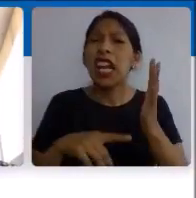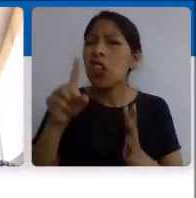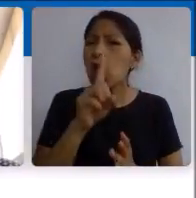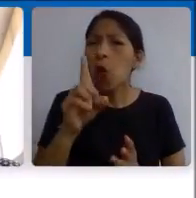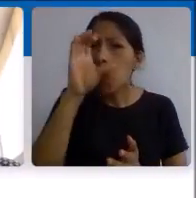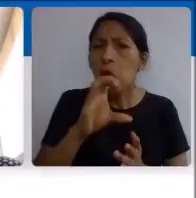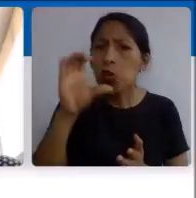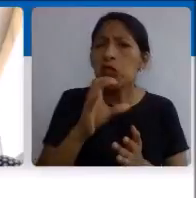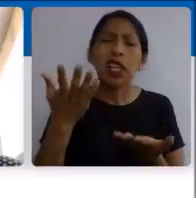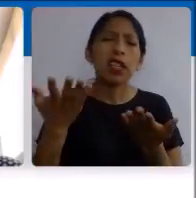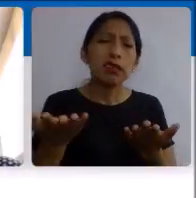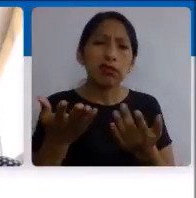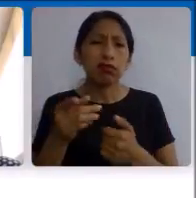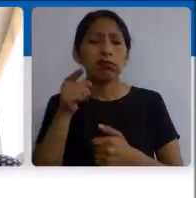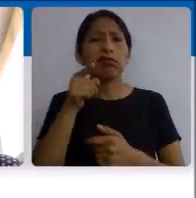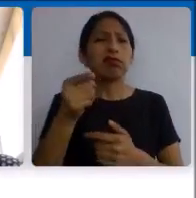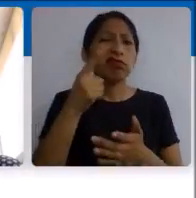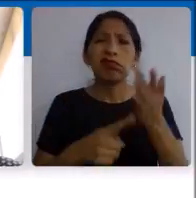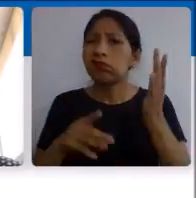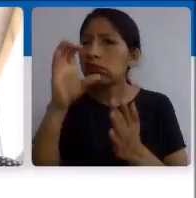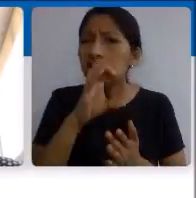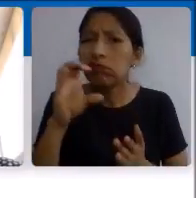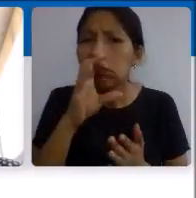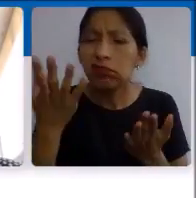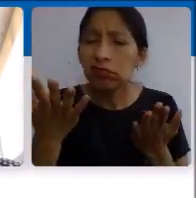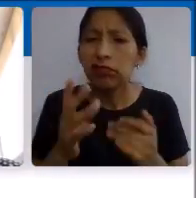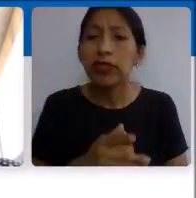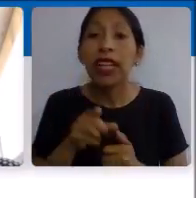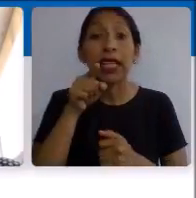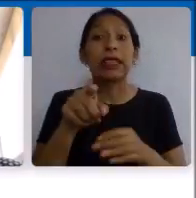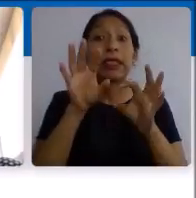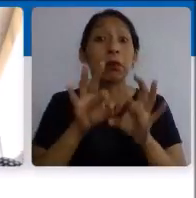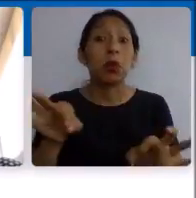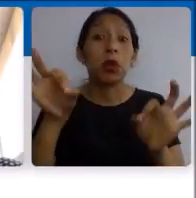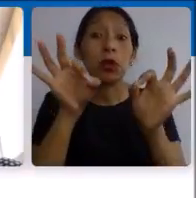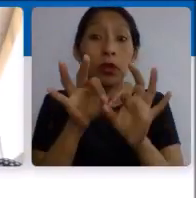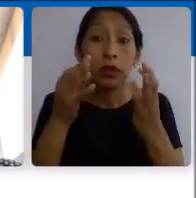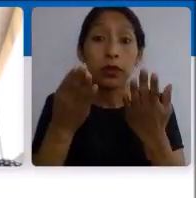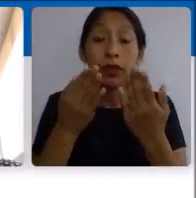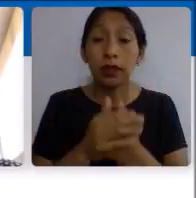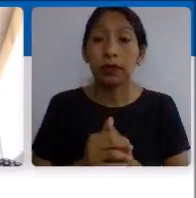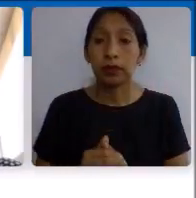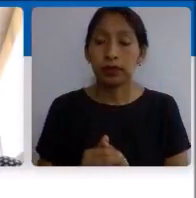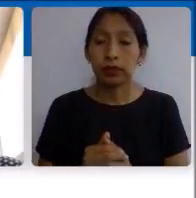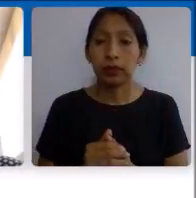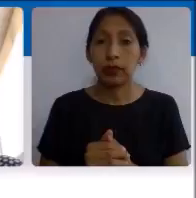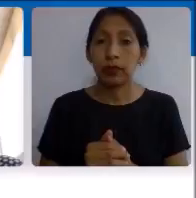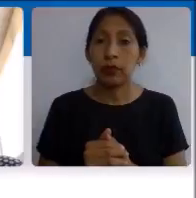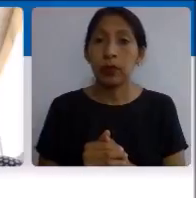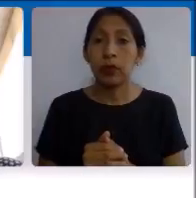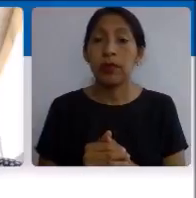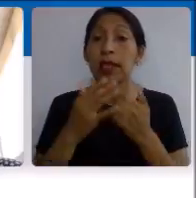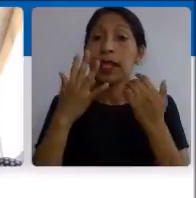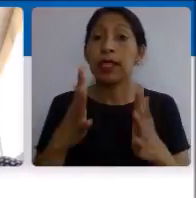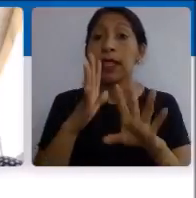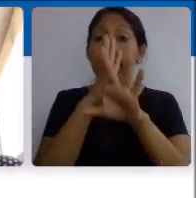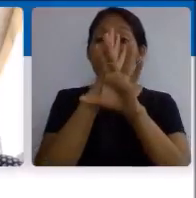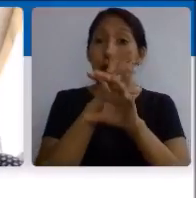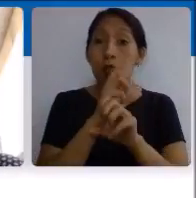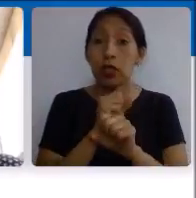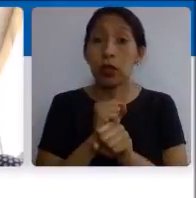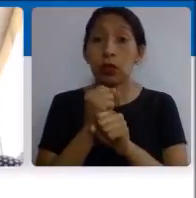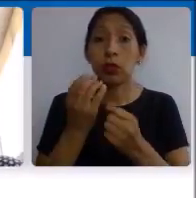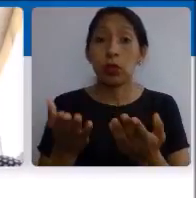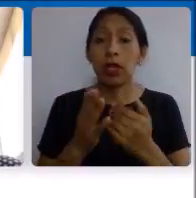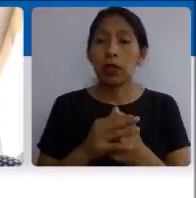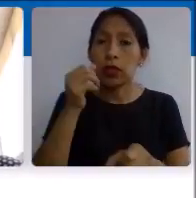informalidad. Esto es algo sumamente importante, como ya les había mencionado antes, ¿no? Quizás estamos ya acostumbrados nosotros acá